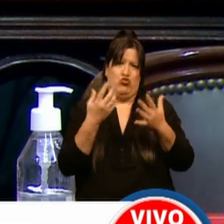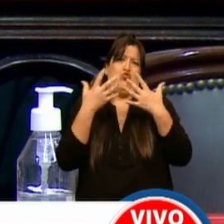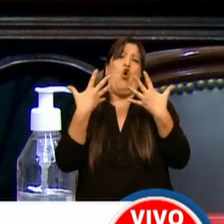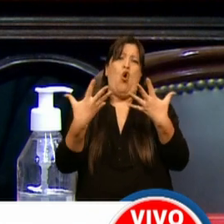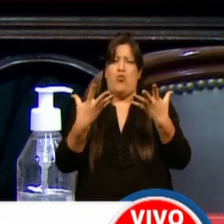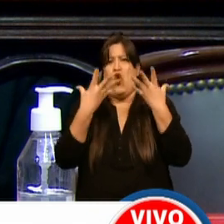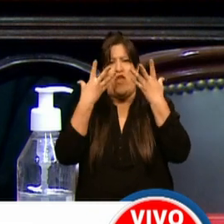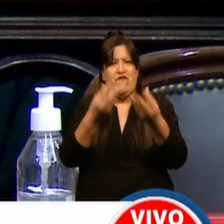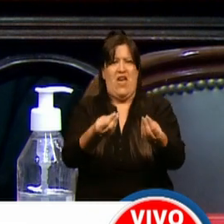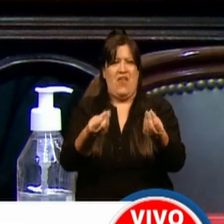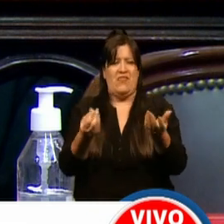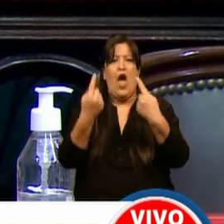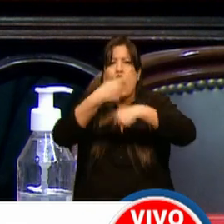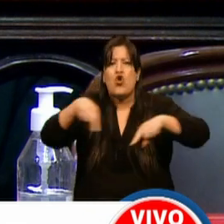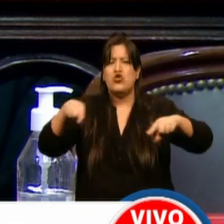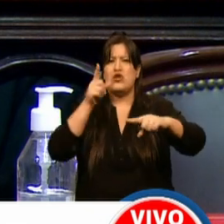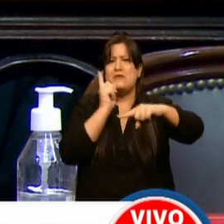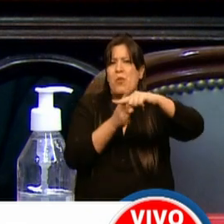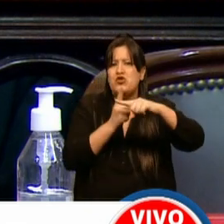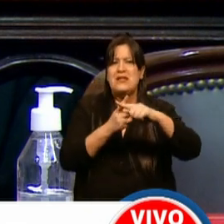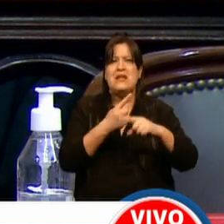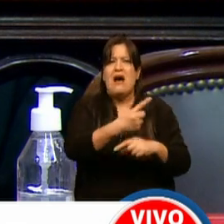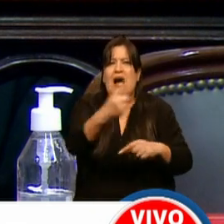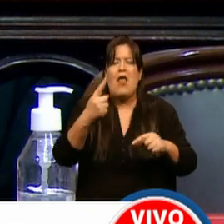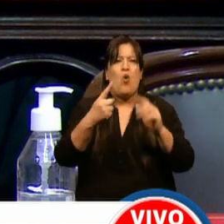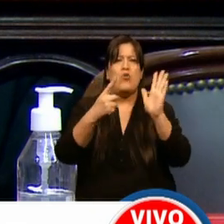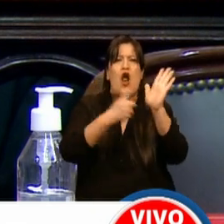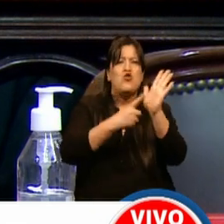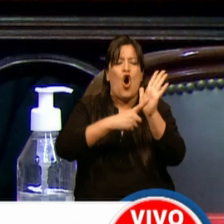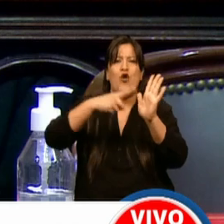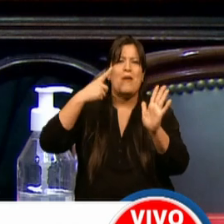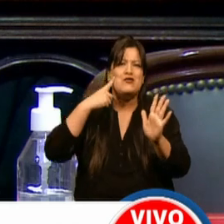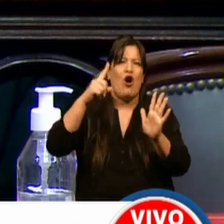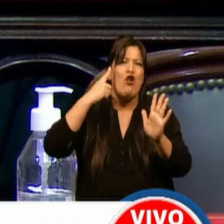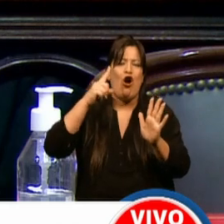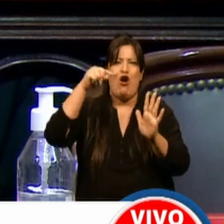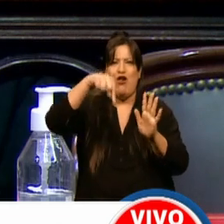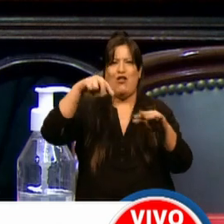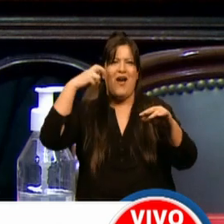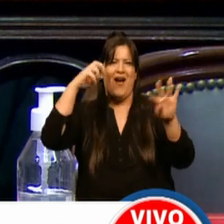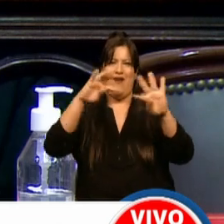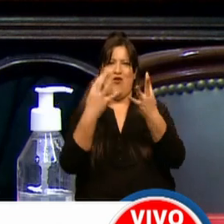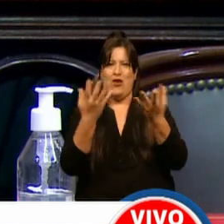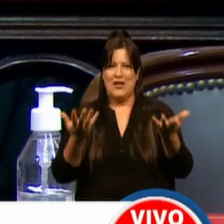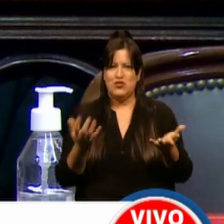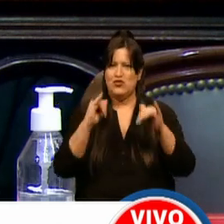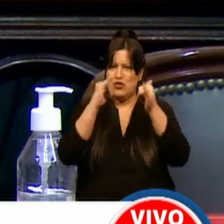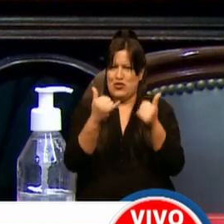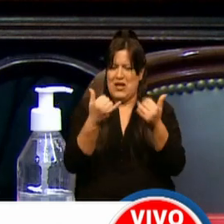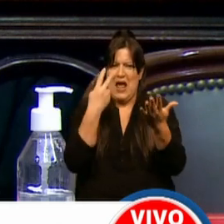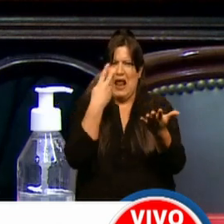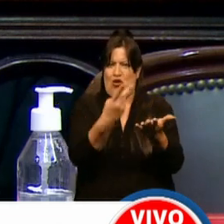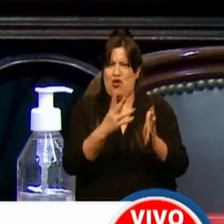la acción positiva de cada una de las normas que logramos traer a este recinto pero